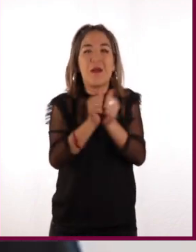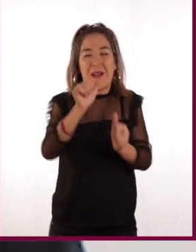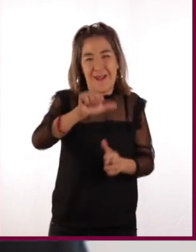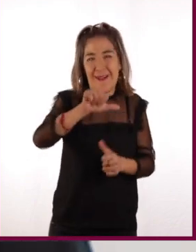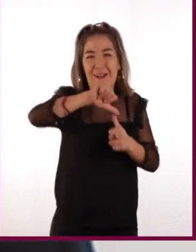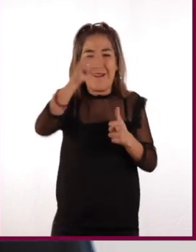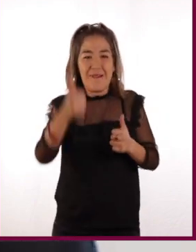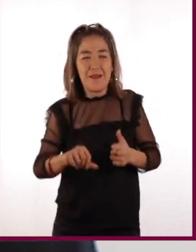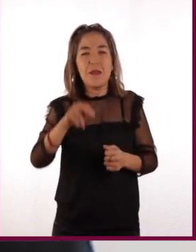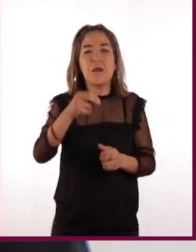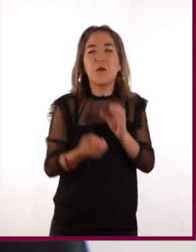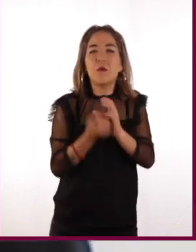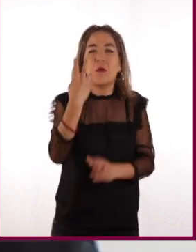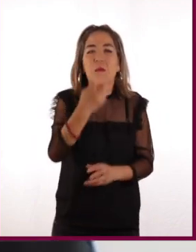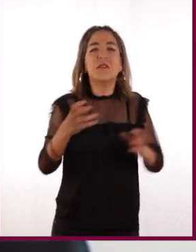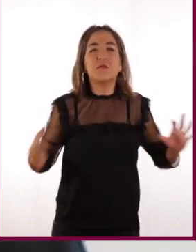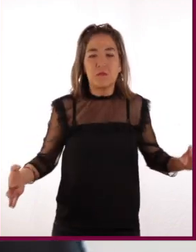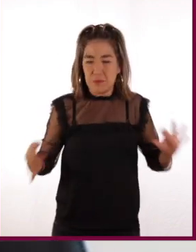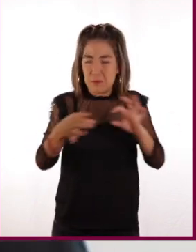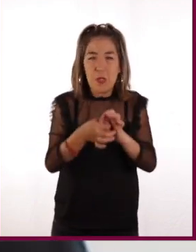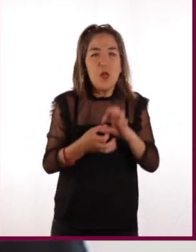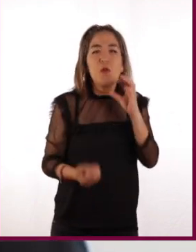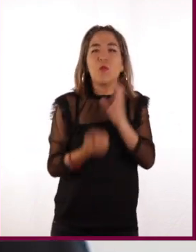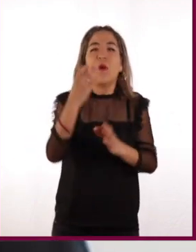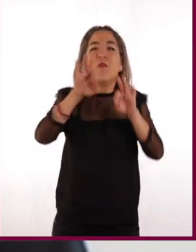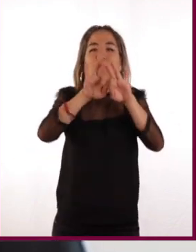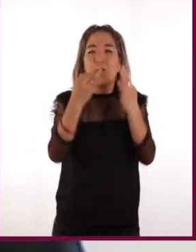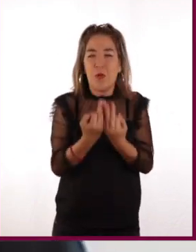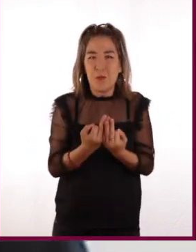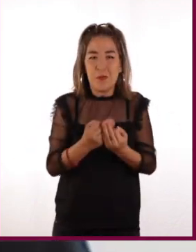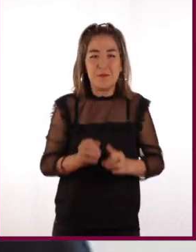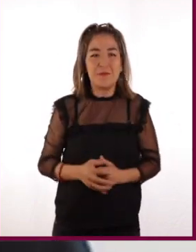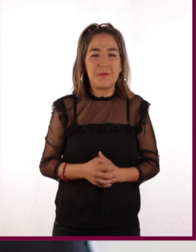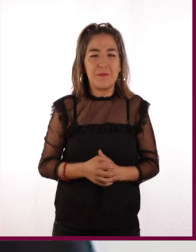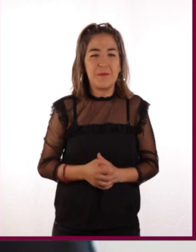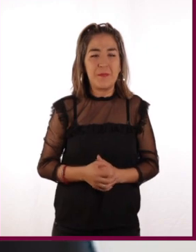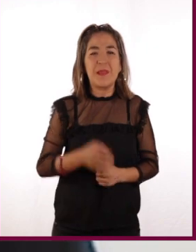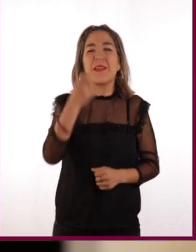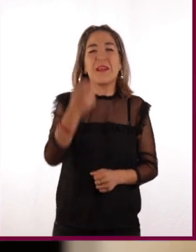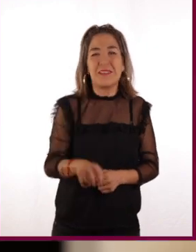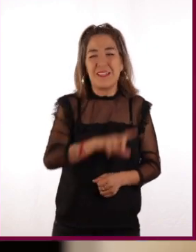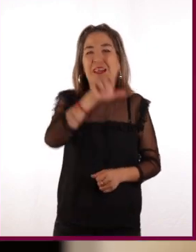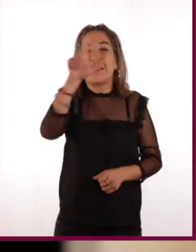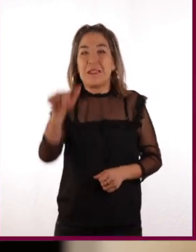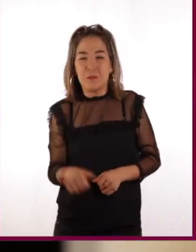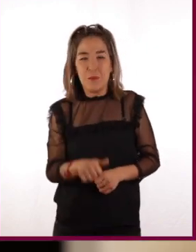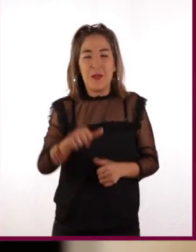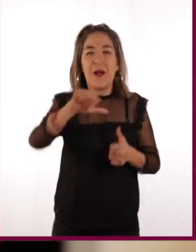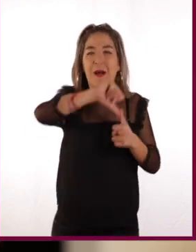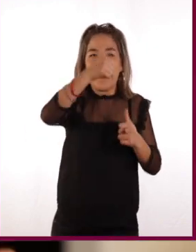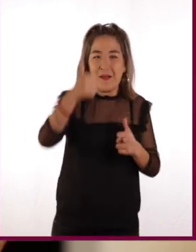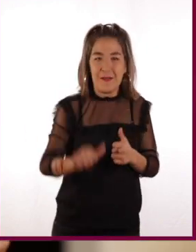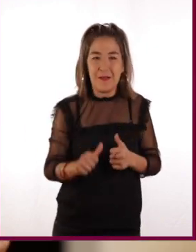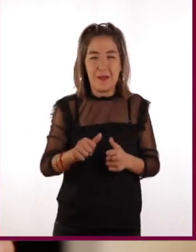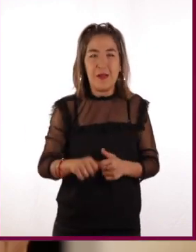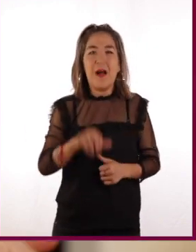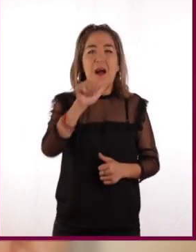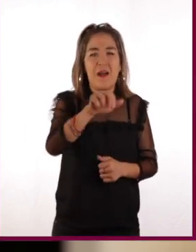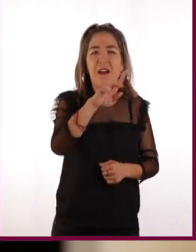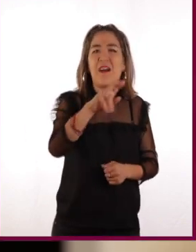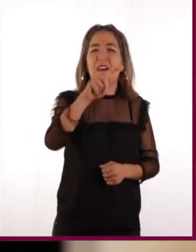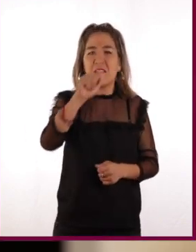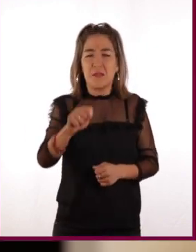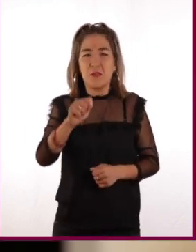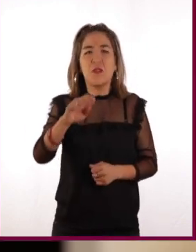Nouveau es una geometría que se basa básicamente en el manejo de las formas curvas. Sabemos que después del Art Nouveau llegó el